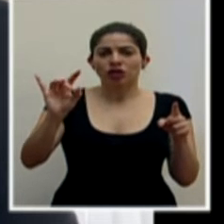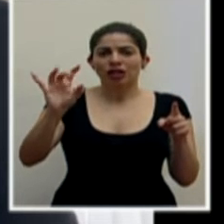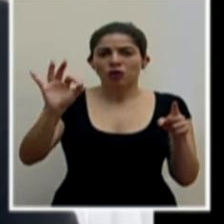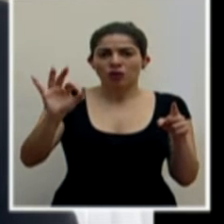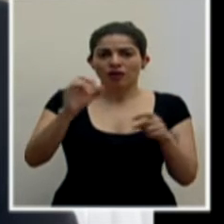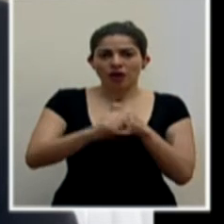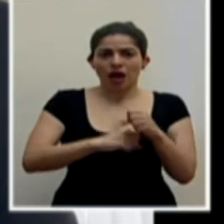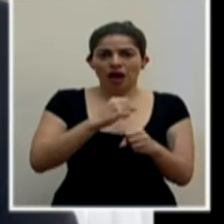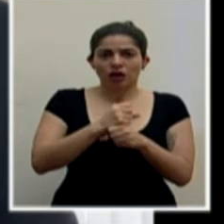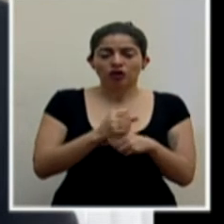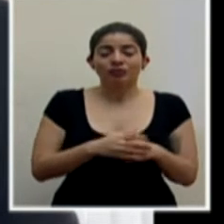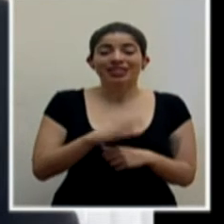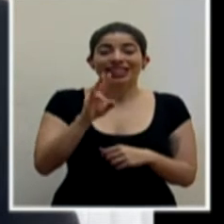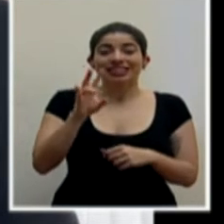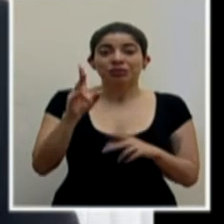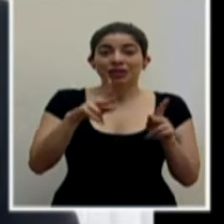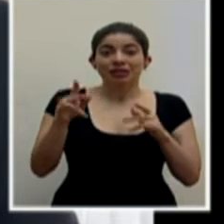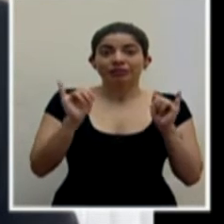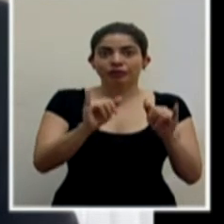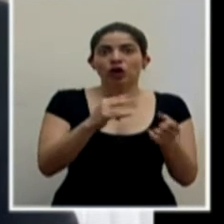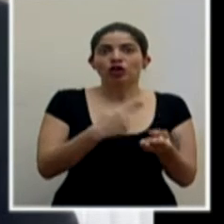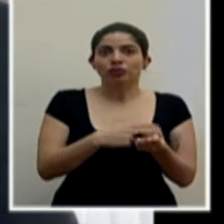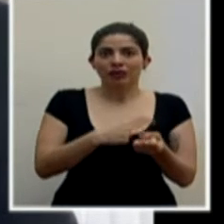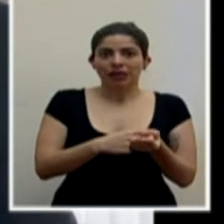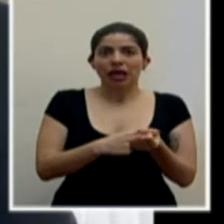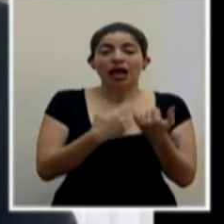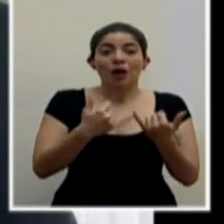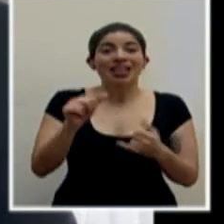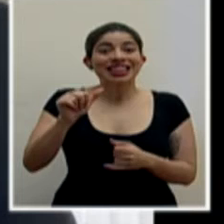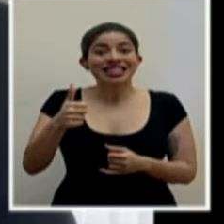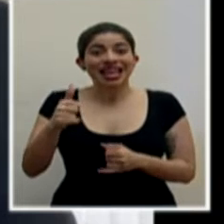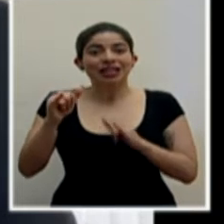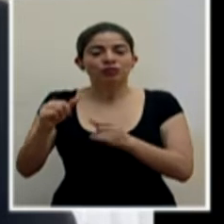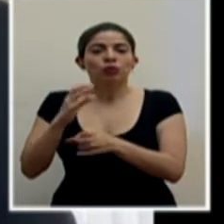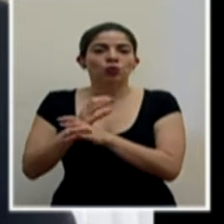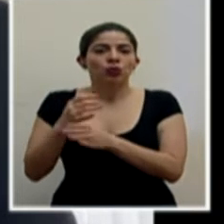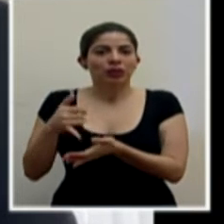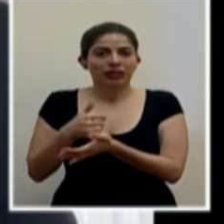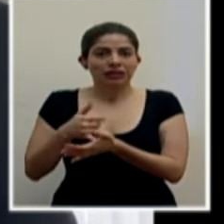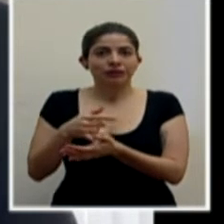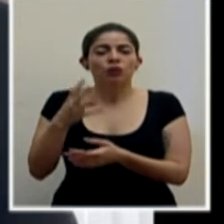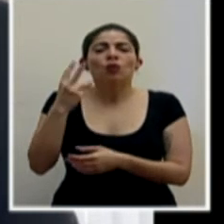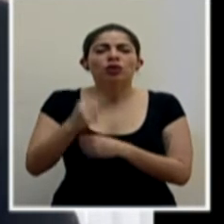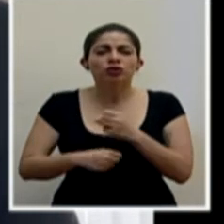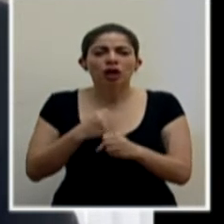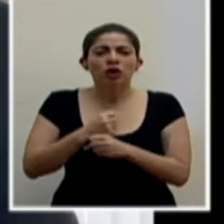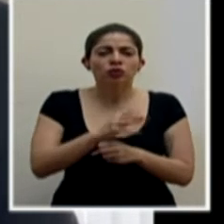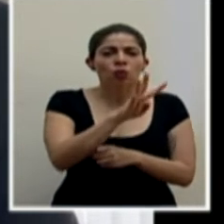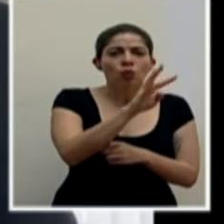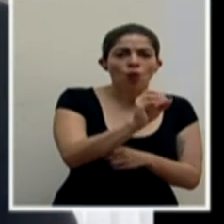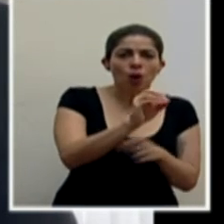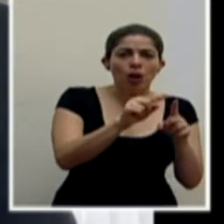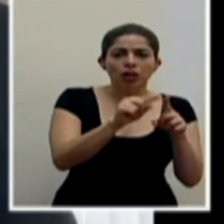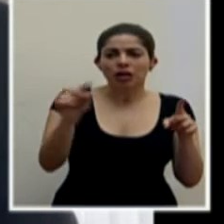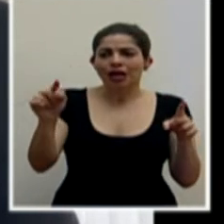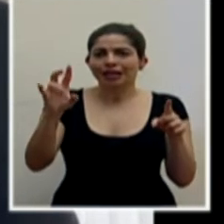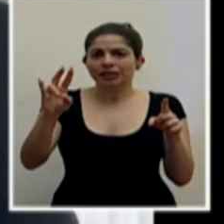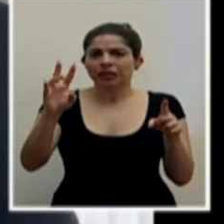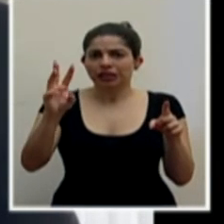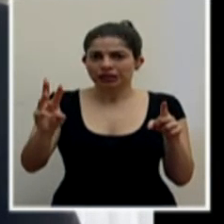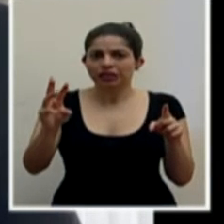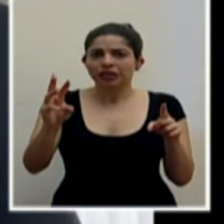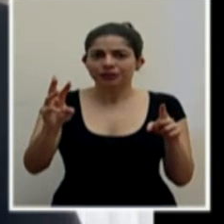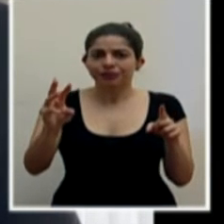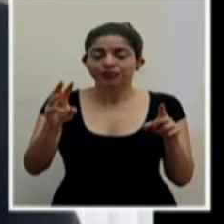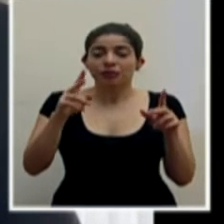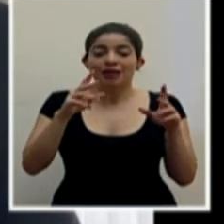se encuentran hospitalizadas, 10 de ellas en cuidados intensivos, con un rango de edad de los 40 a los 76 años. Los 5